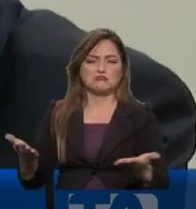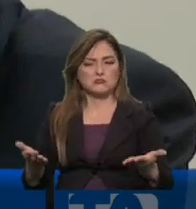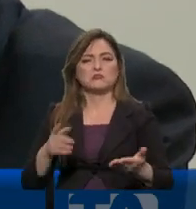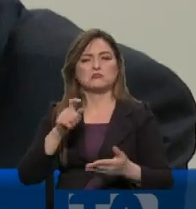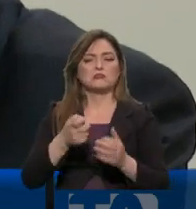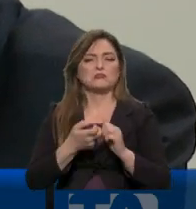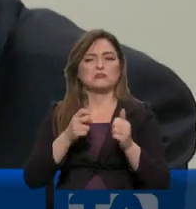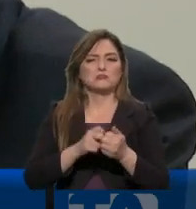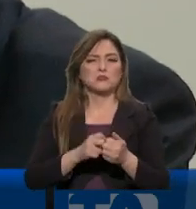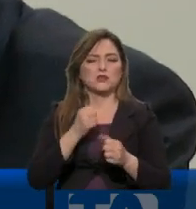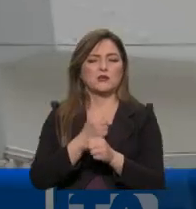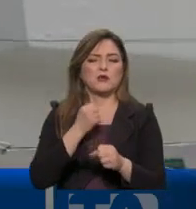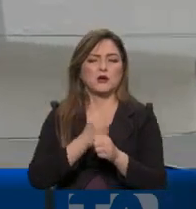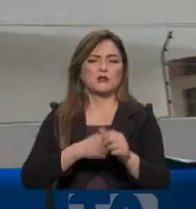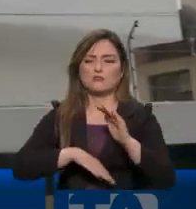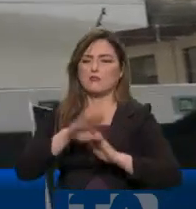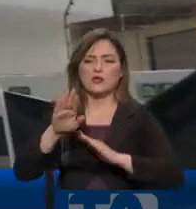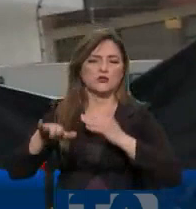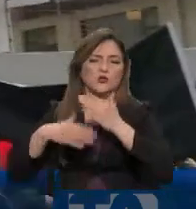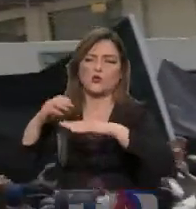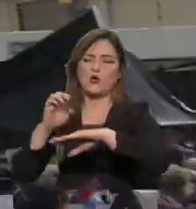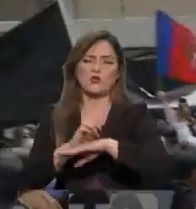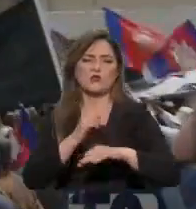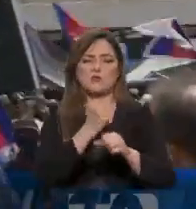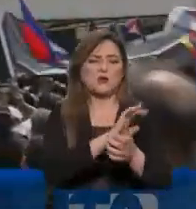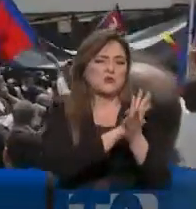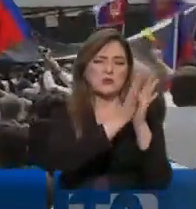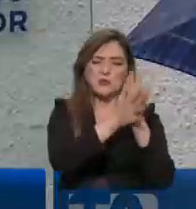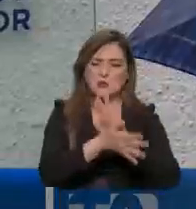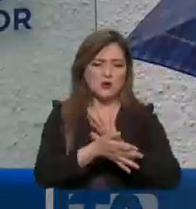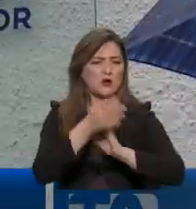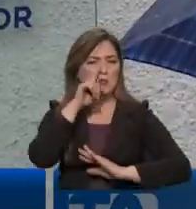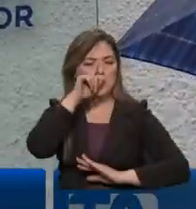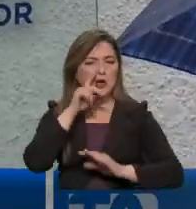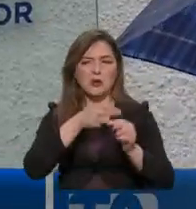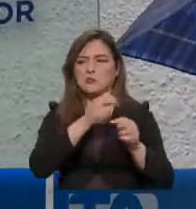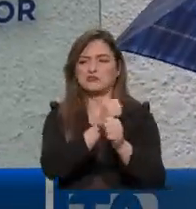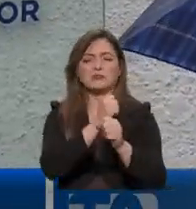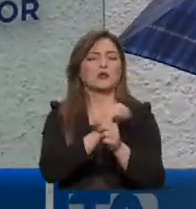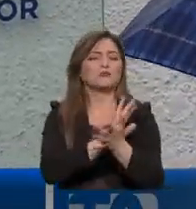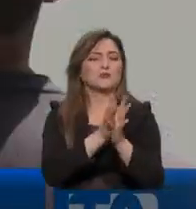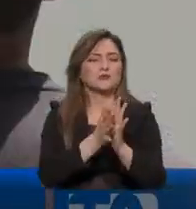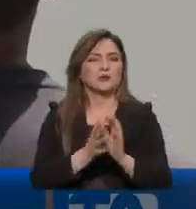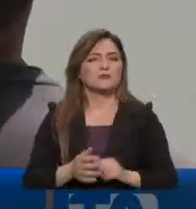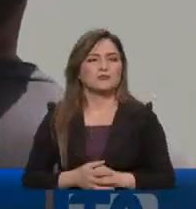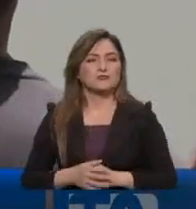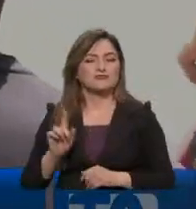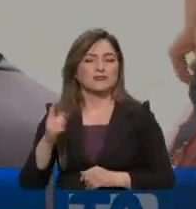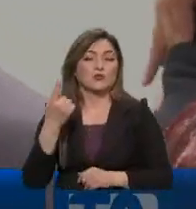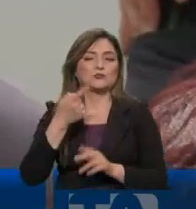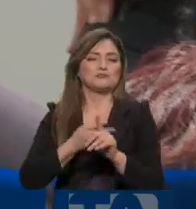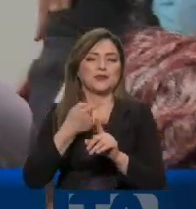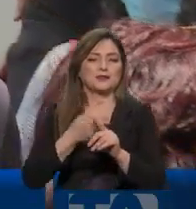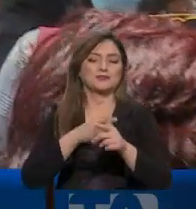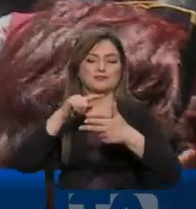doble del promedio del desempleo nacional. La audiencia en el Tribunal Contencioso Electoral es una de las 3 que Yunda deberá enfrentar este mes.